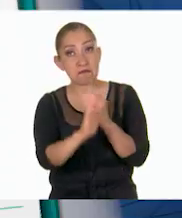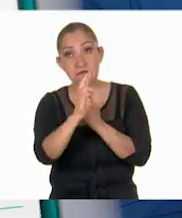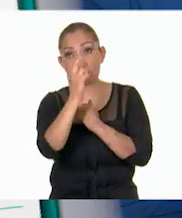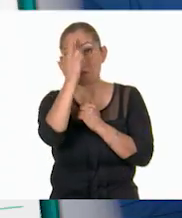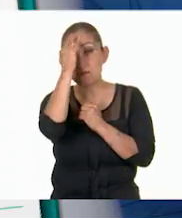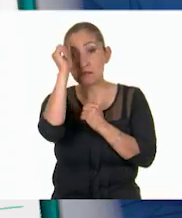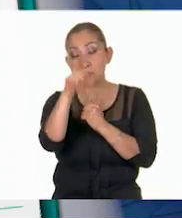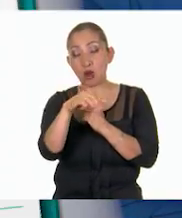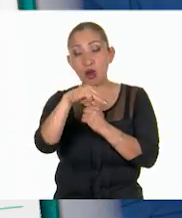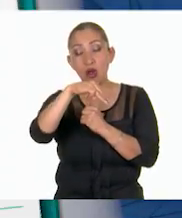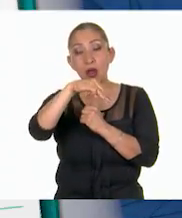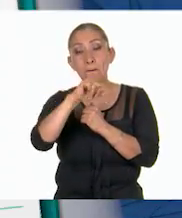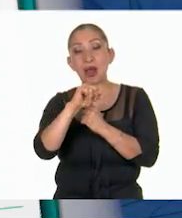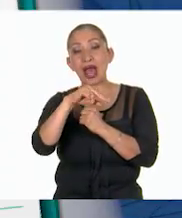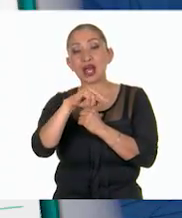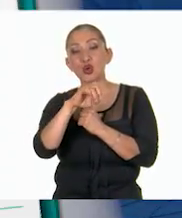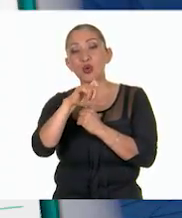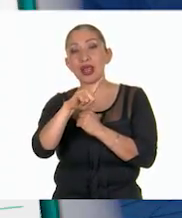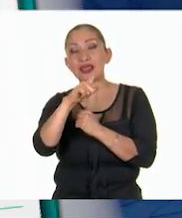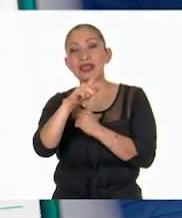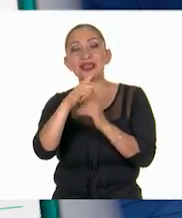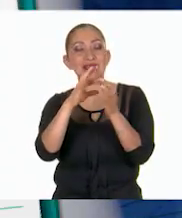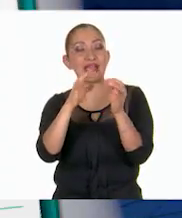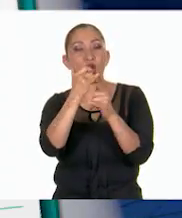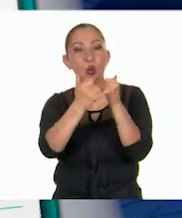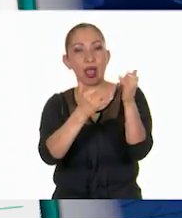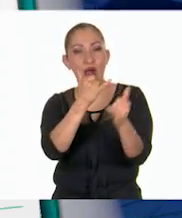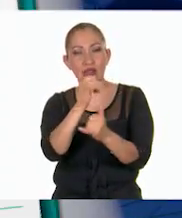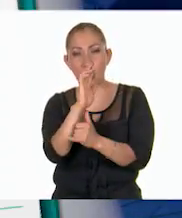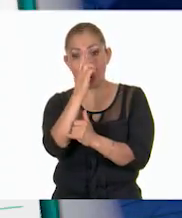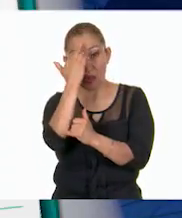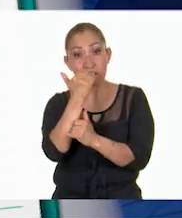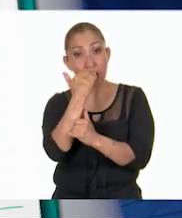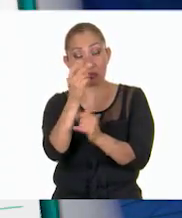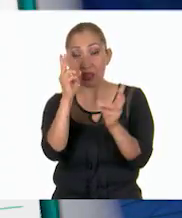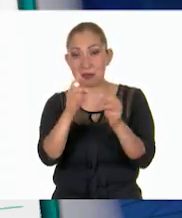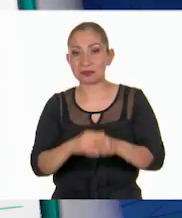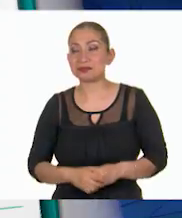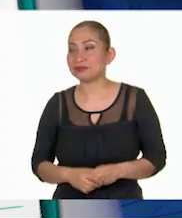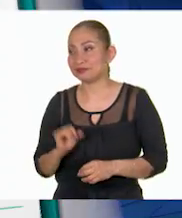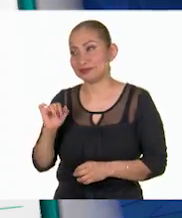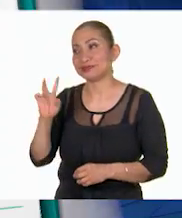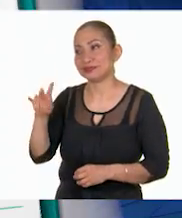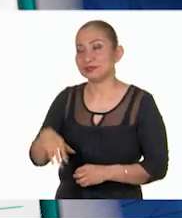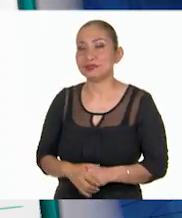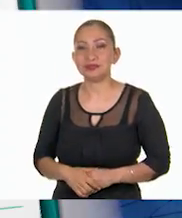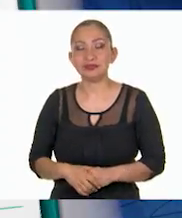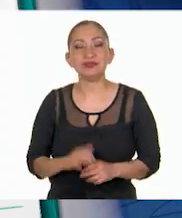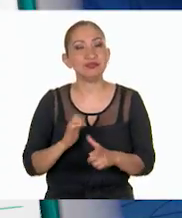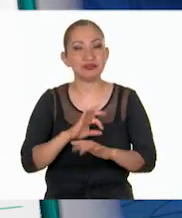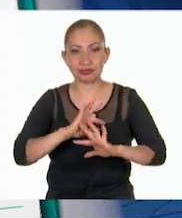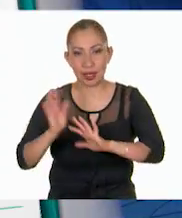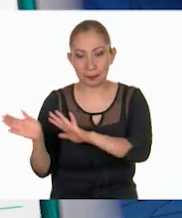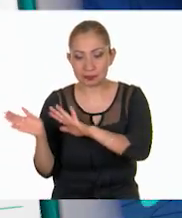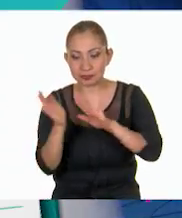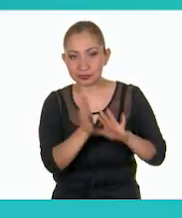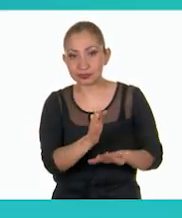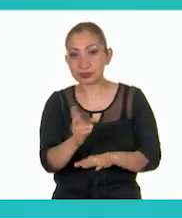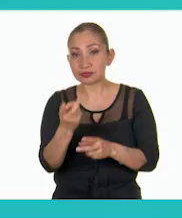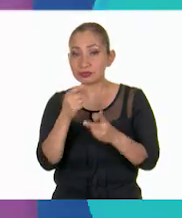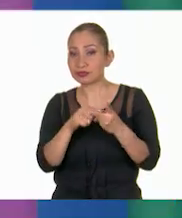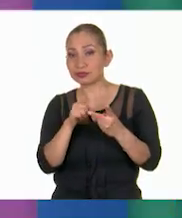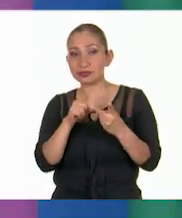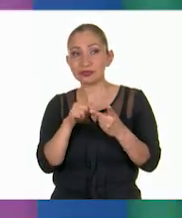repaso sobre el manual de juegos de patio, María! Fue porque recuerdas muy bien el tema. Así es. Entonces ahora ya podemos pasar con